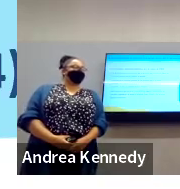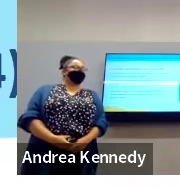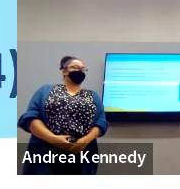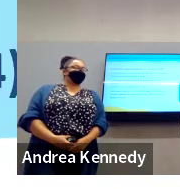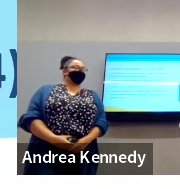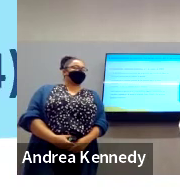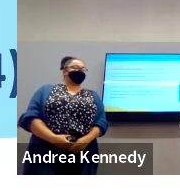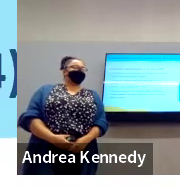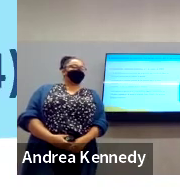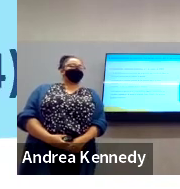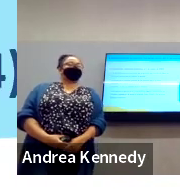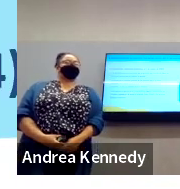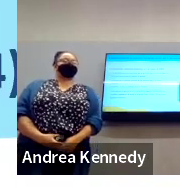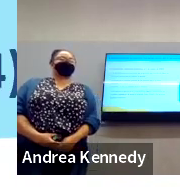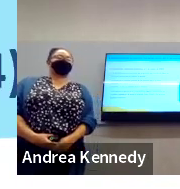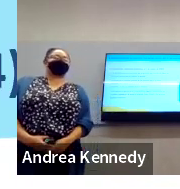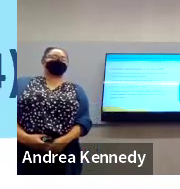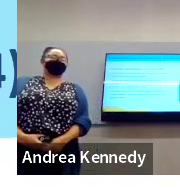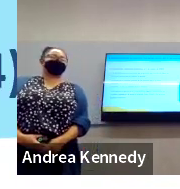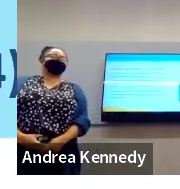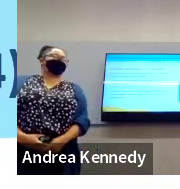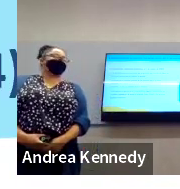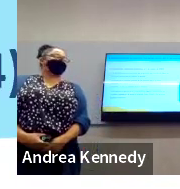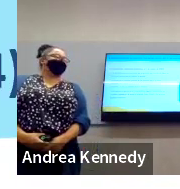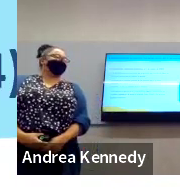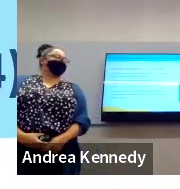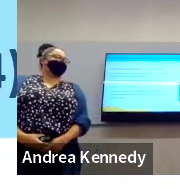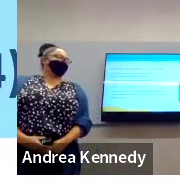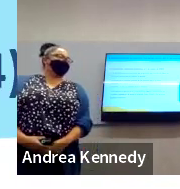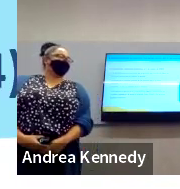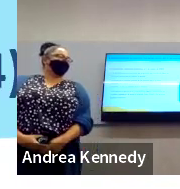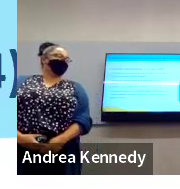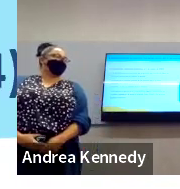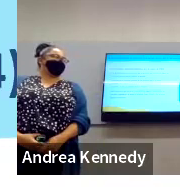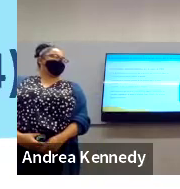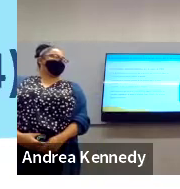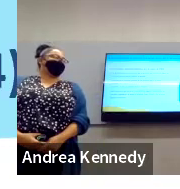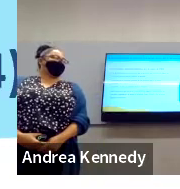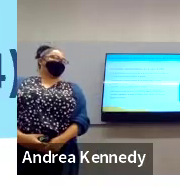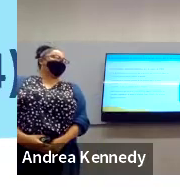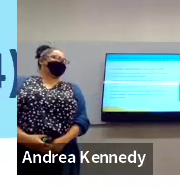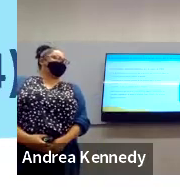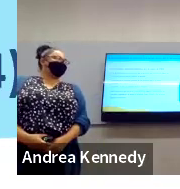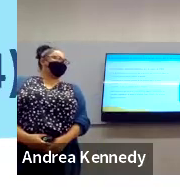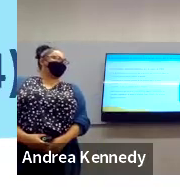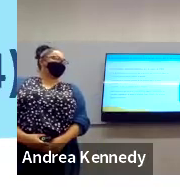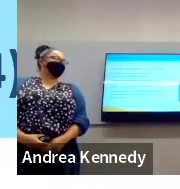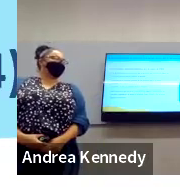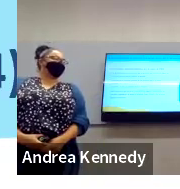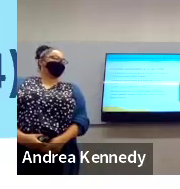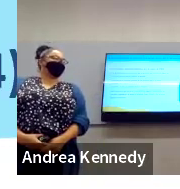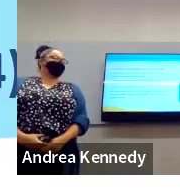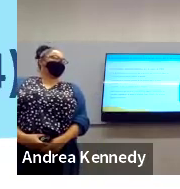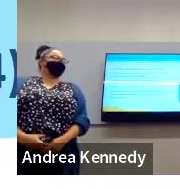directamente por el inquilino al proveedor. Esto quiere decir como PG&E y los servicios públicos que ustedes saben